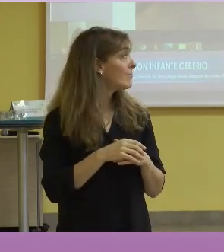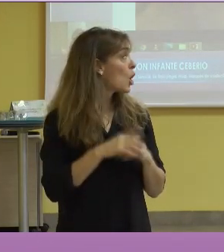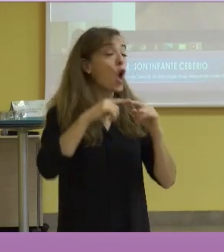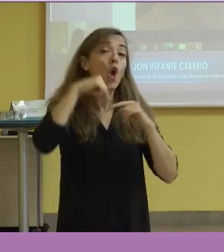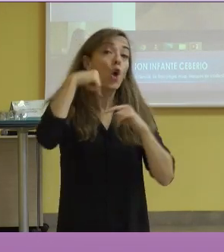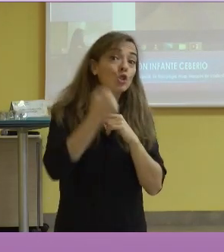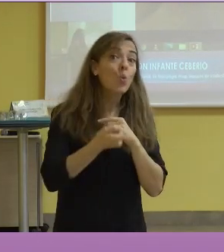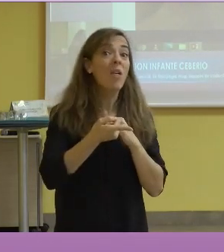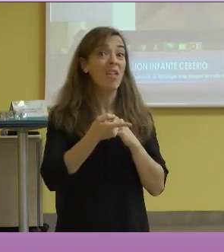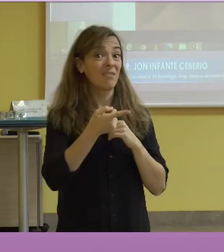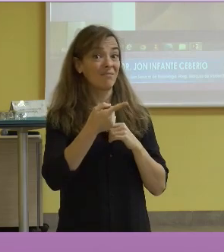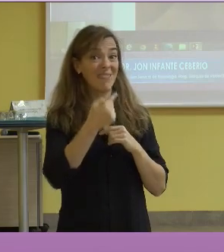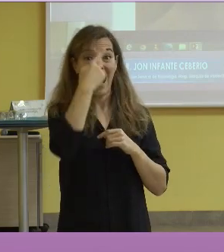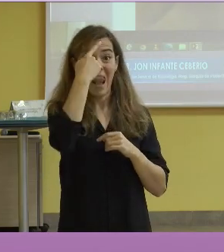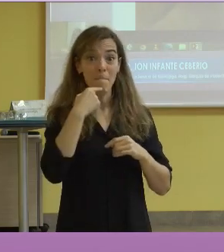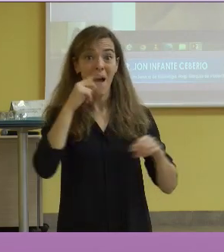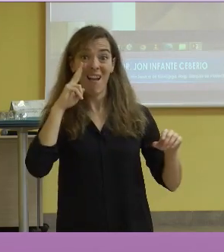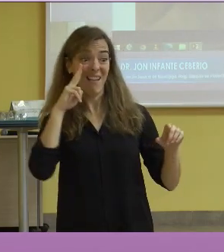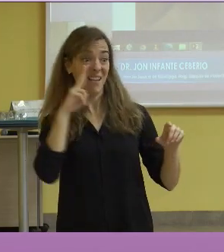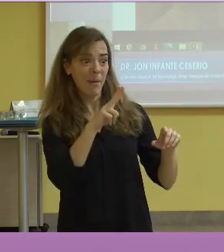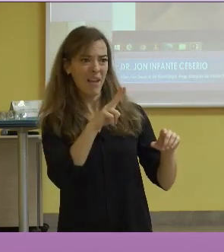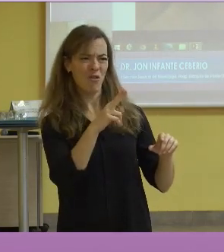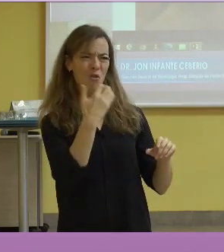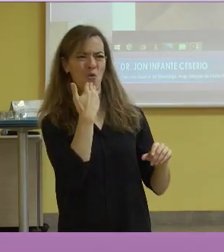que la imagen que están viendo vibra o